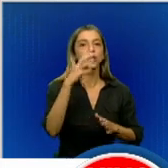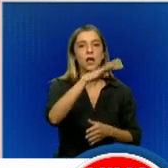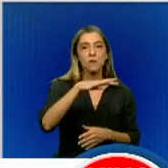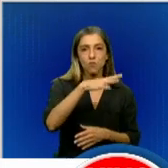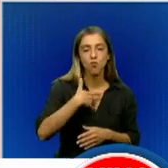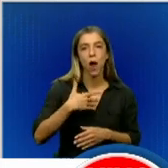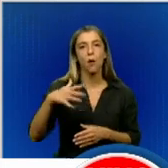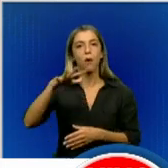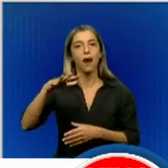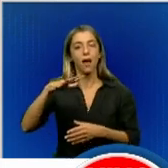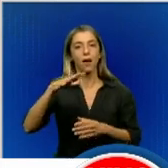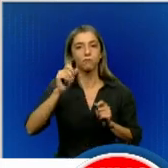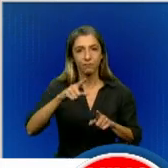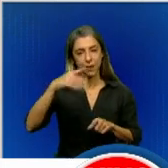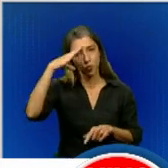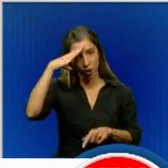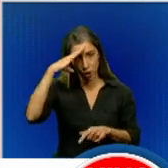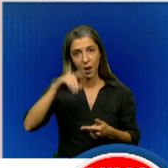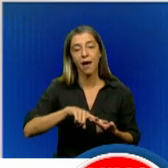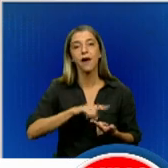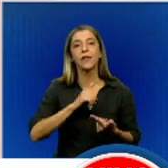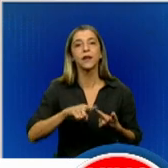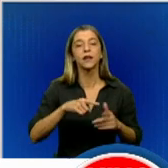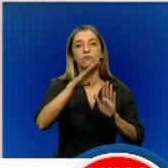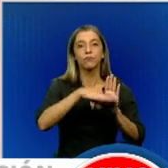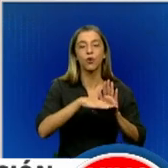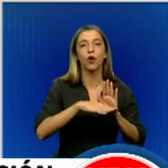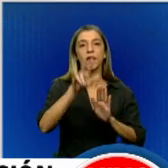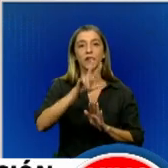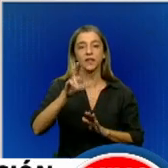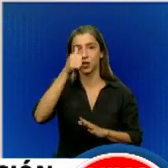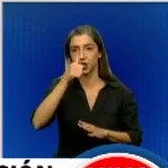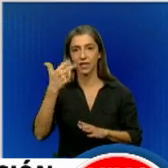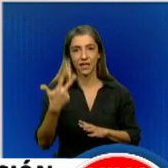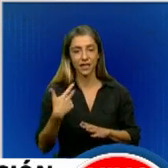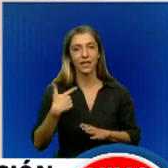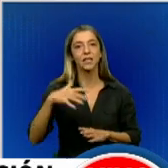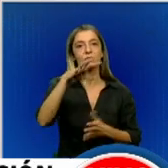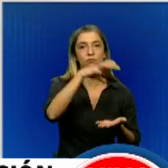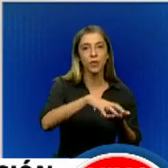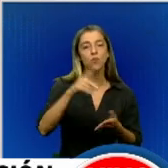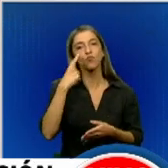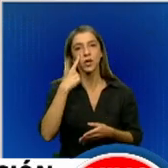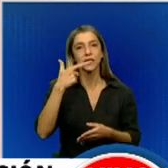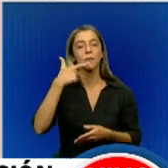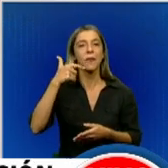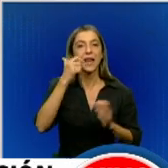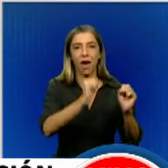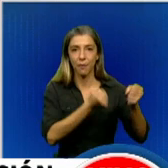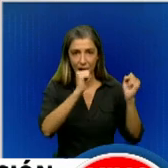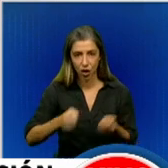madryn orden del día 363 inmueble a la municipalidad de san carlos de